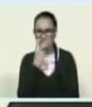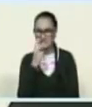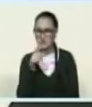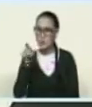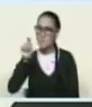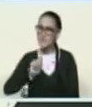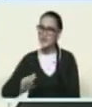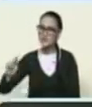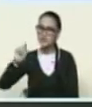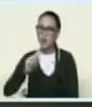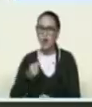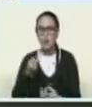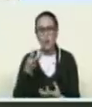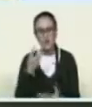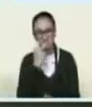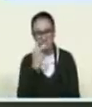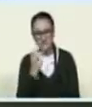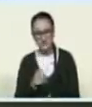tú mensualmente